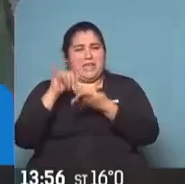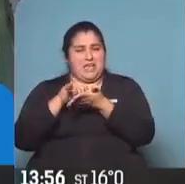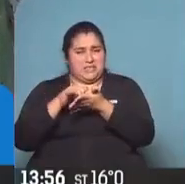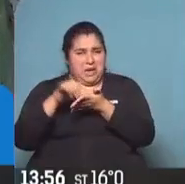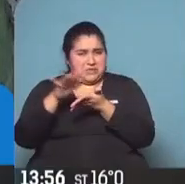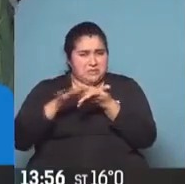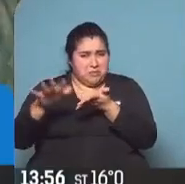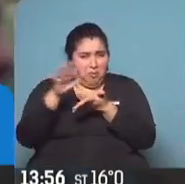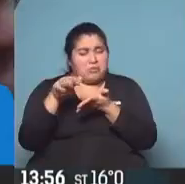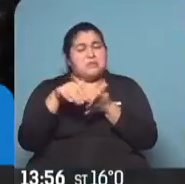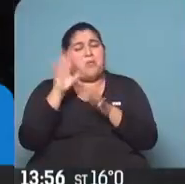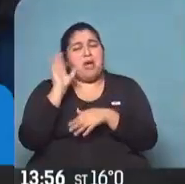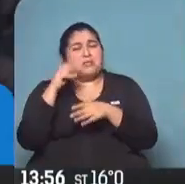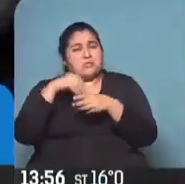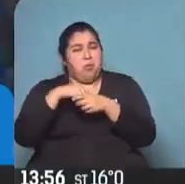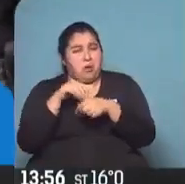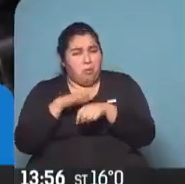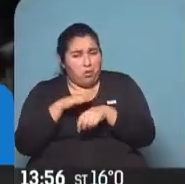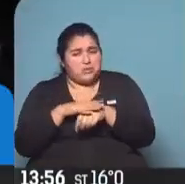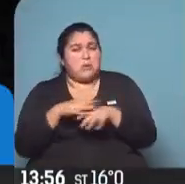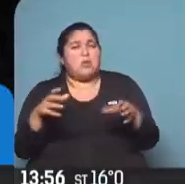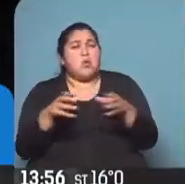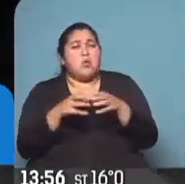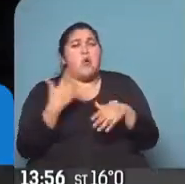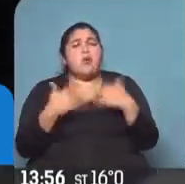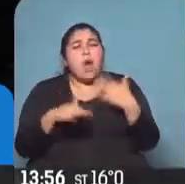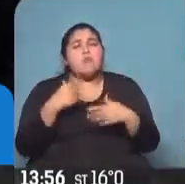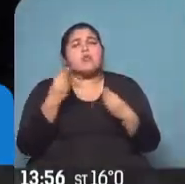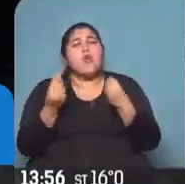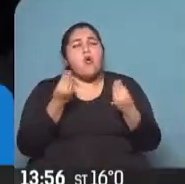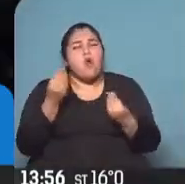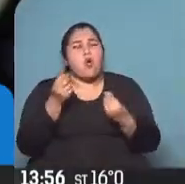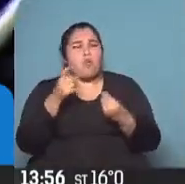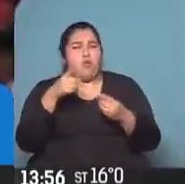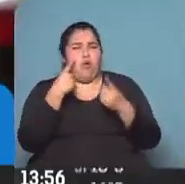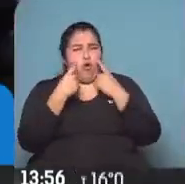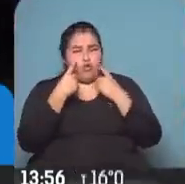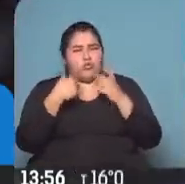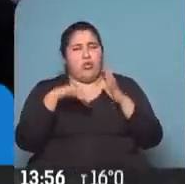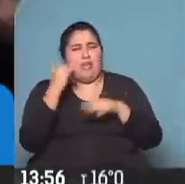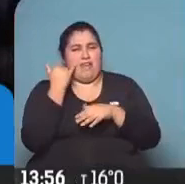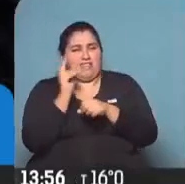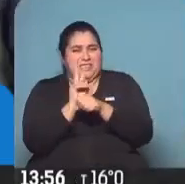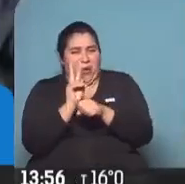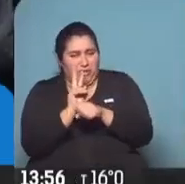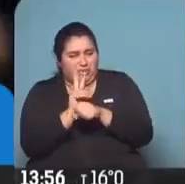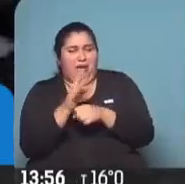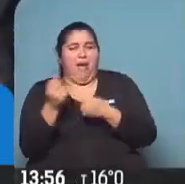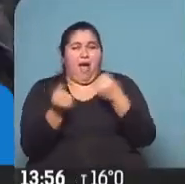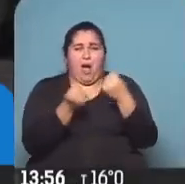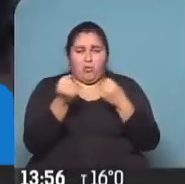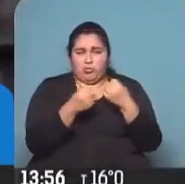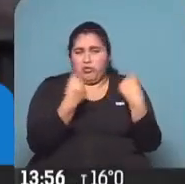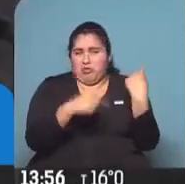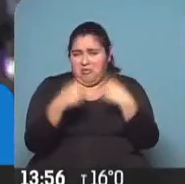compuesto reacción rápida rutas patrullas de seguridad motores vehiculares y